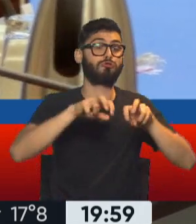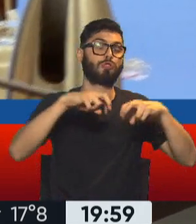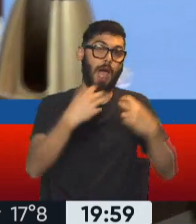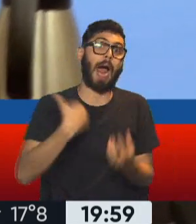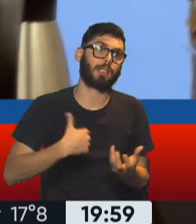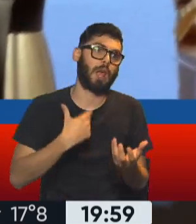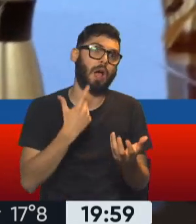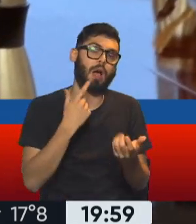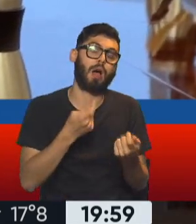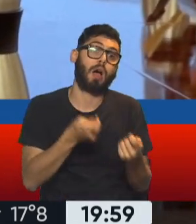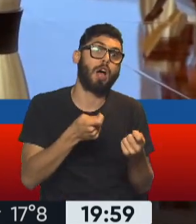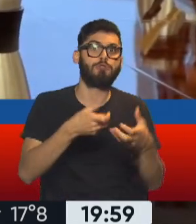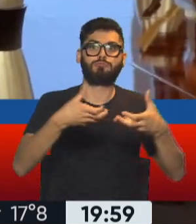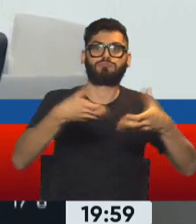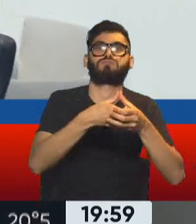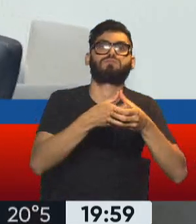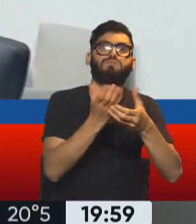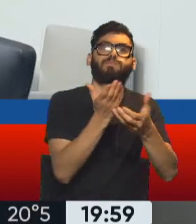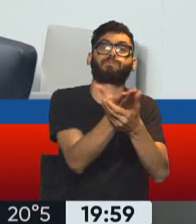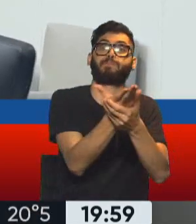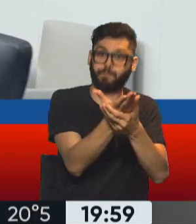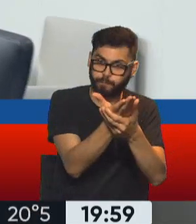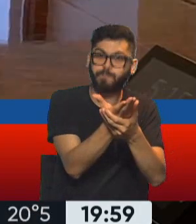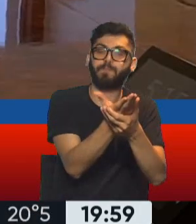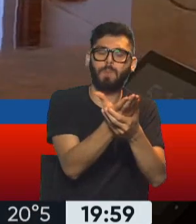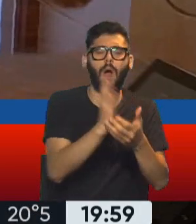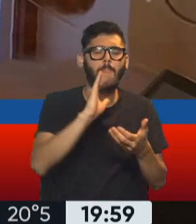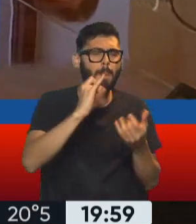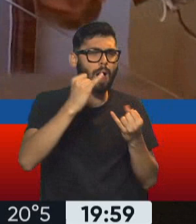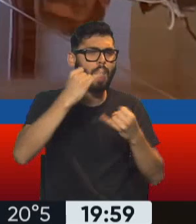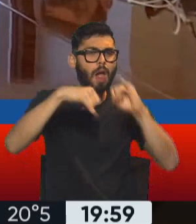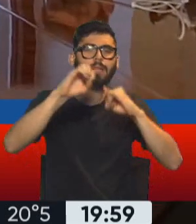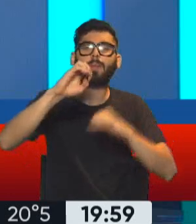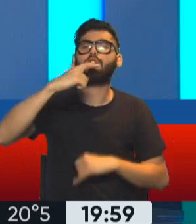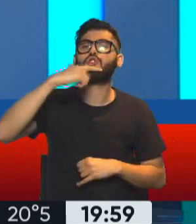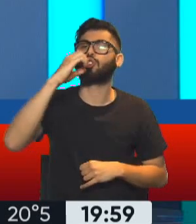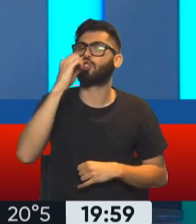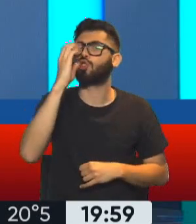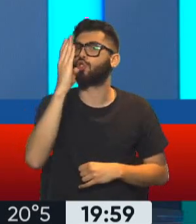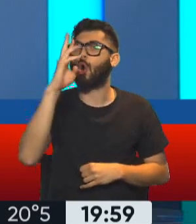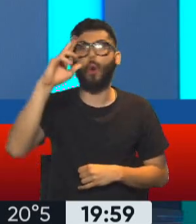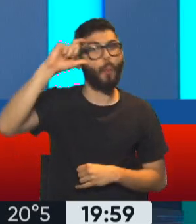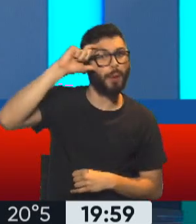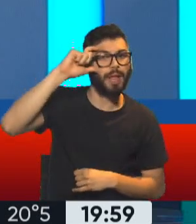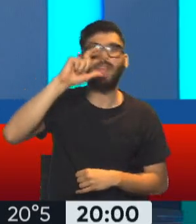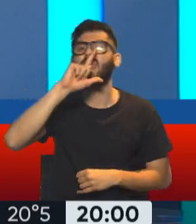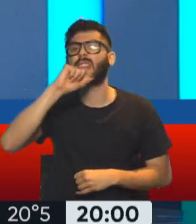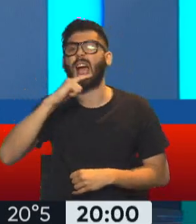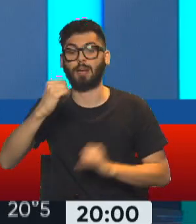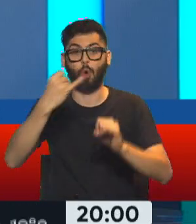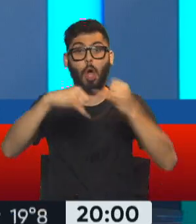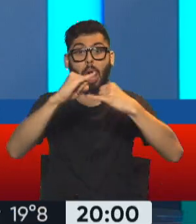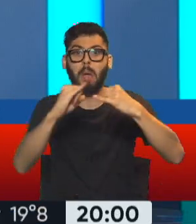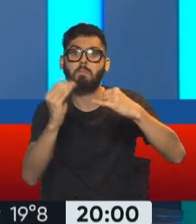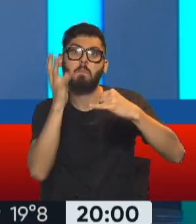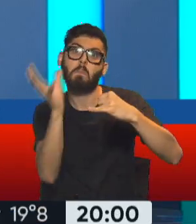por Argentina que ahora, bueno, es acompañado la sobretasa es aquello que se le cobra, es por encima, obviamente, sobretasa, lo dice